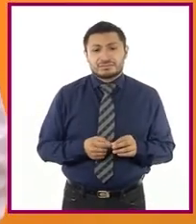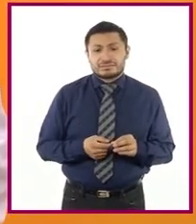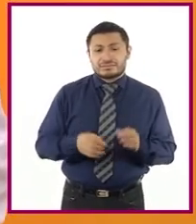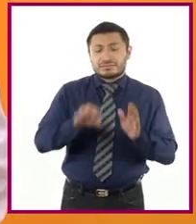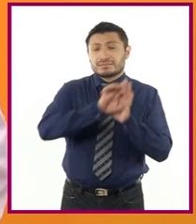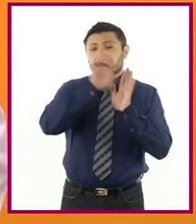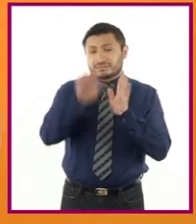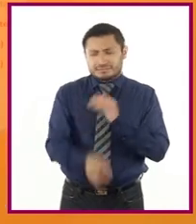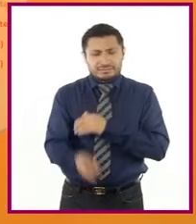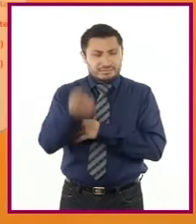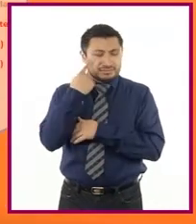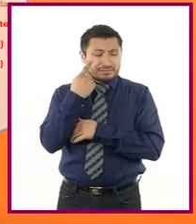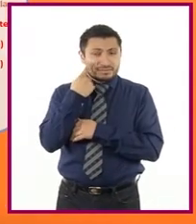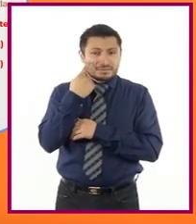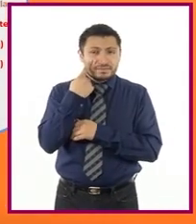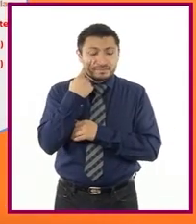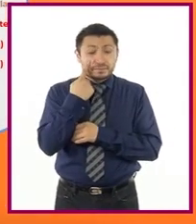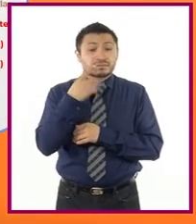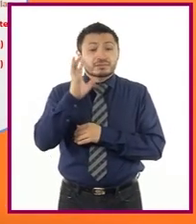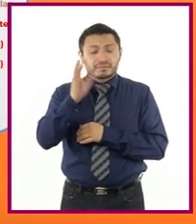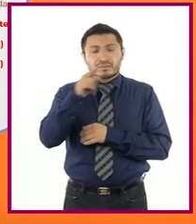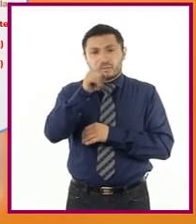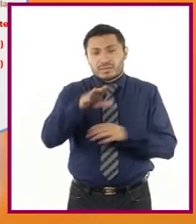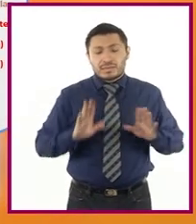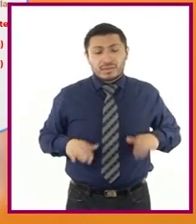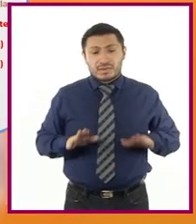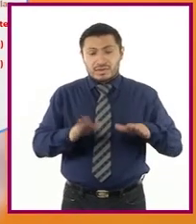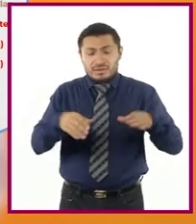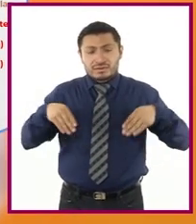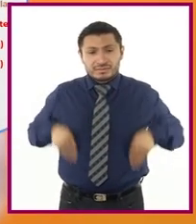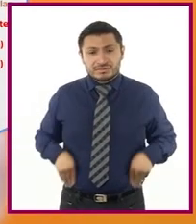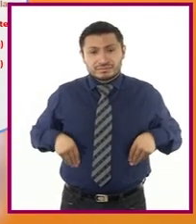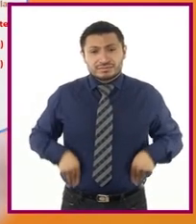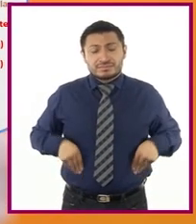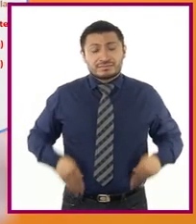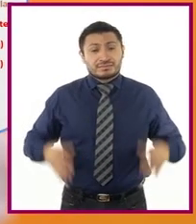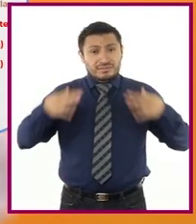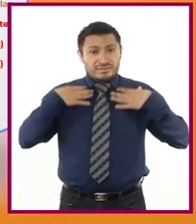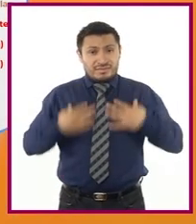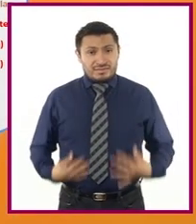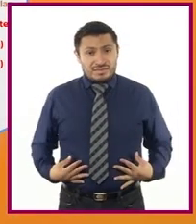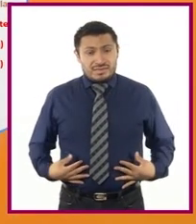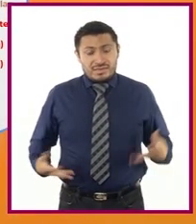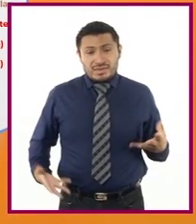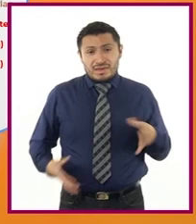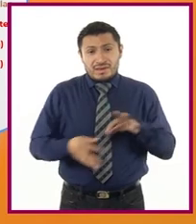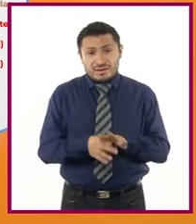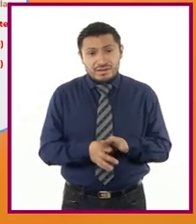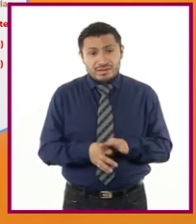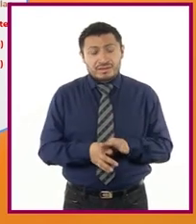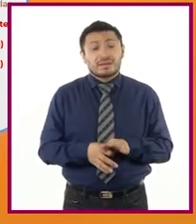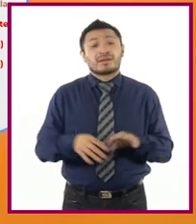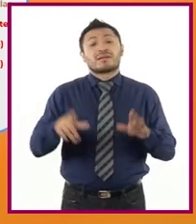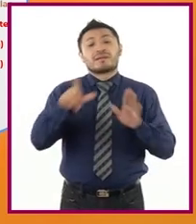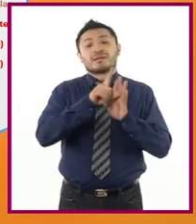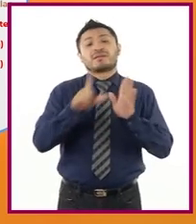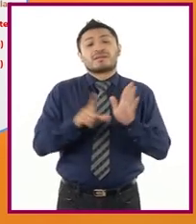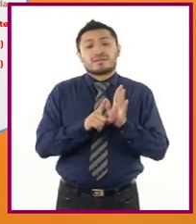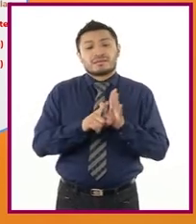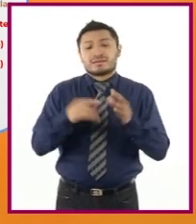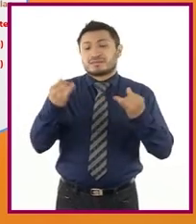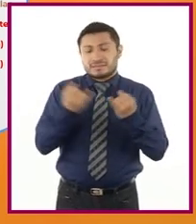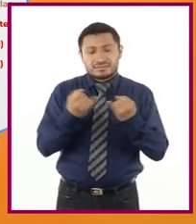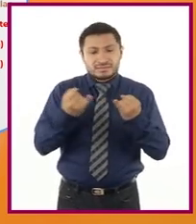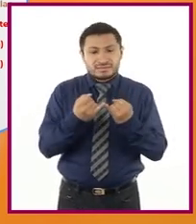ejemplo, mira aquí, cuando le coses las bolsas, el frente se une, las líneas